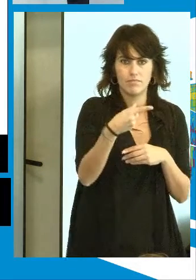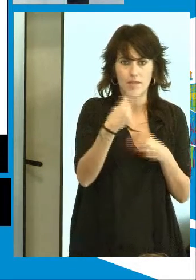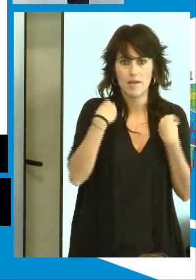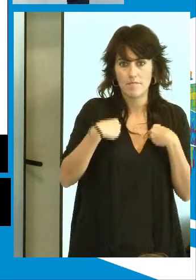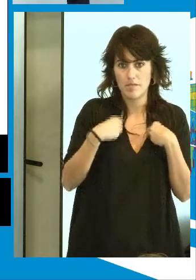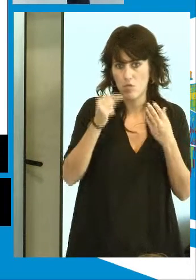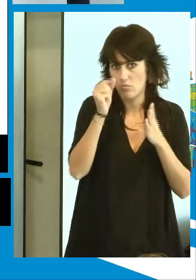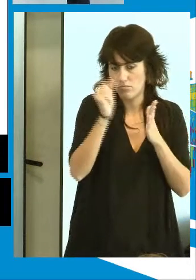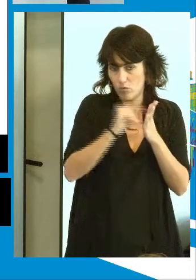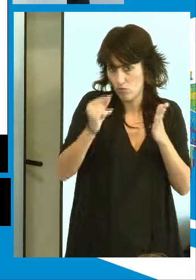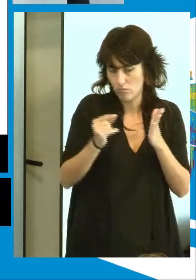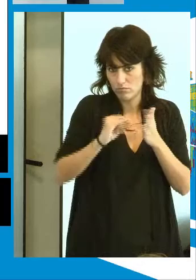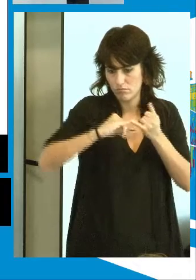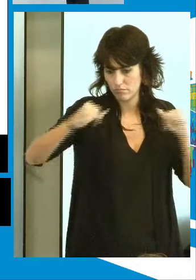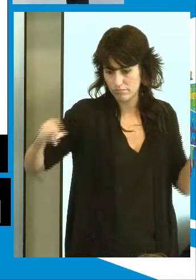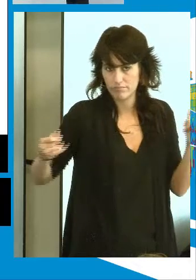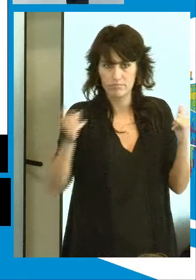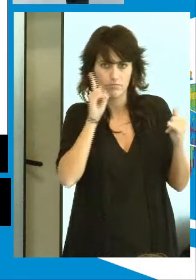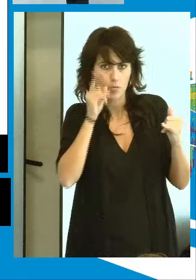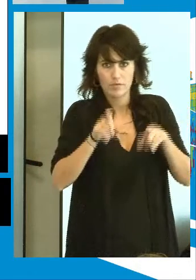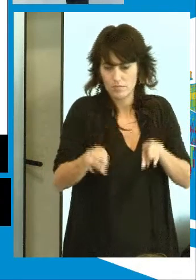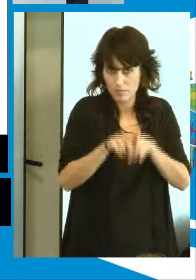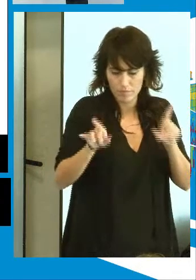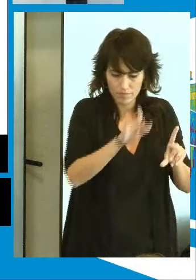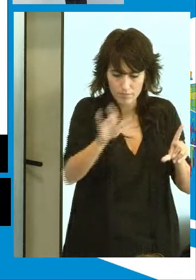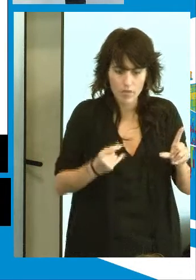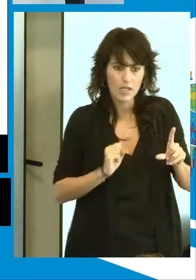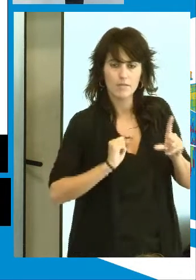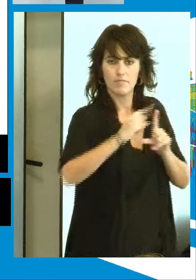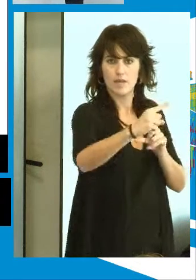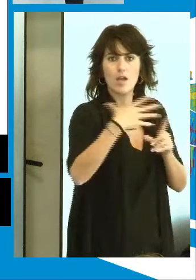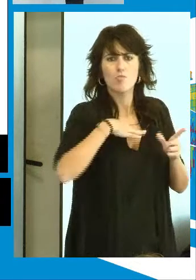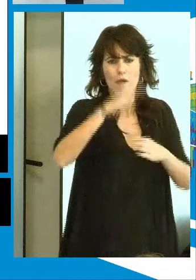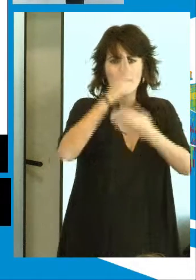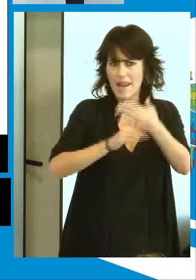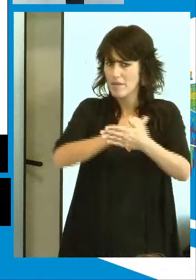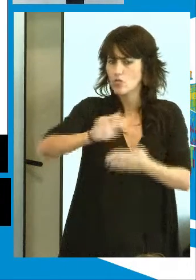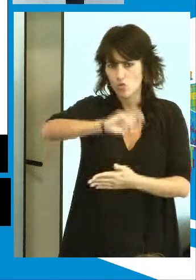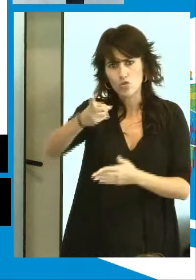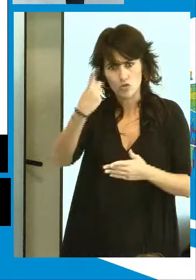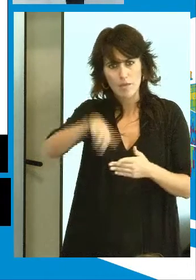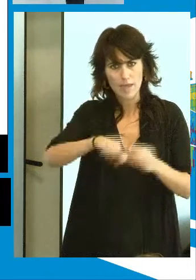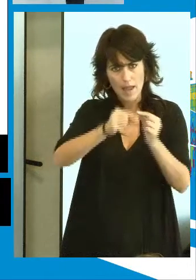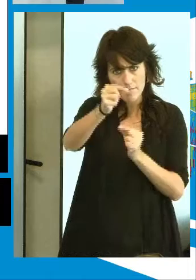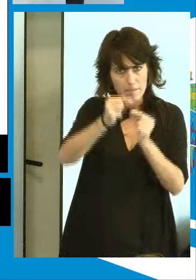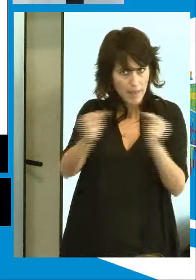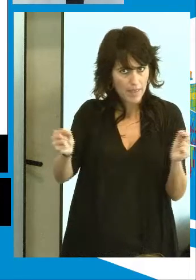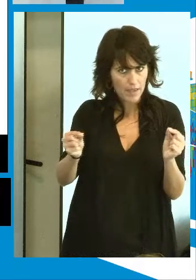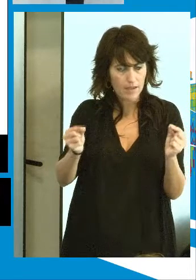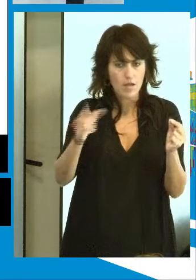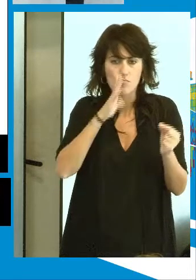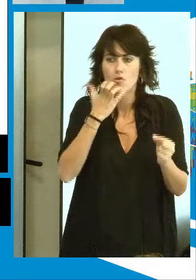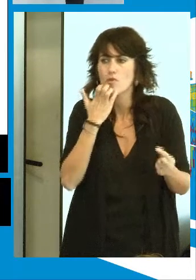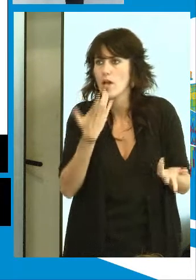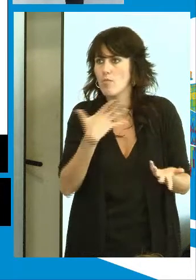su punto de acceso inalámbrico, las respuestas que ha dado. Además, se podrían medir más parámetros que de la forma tradicional, Porque podrían mirar,